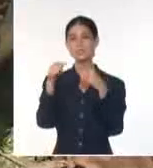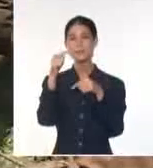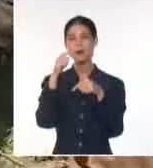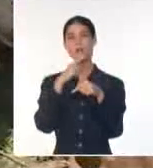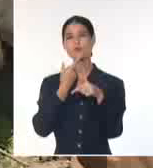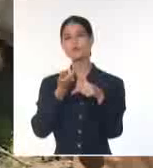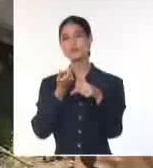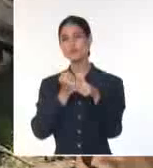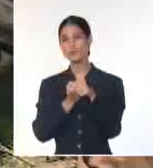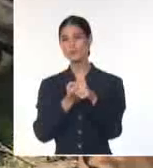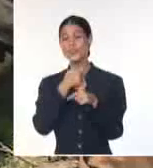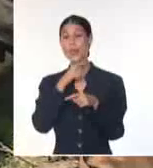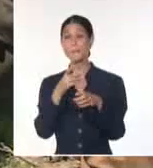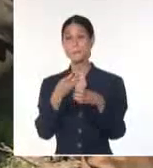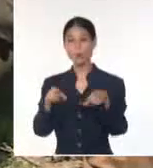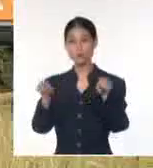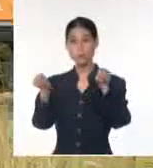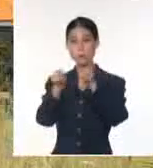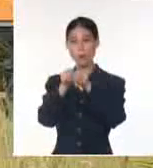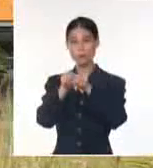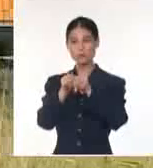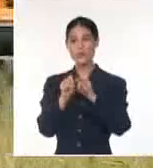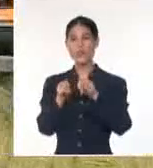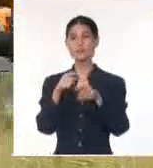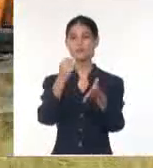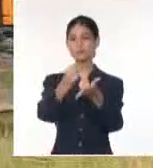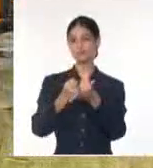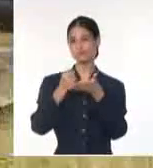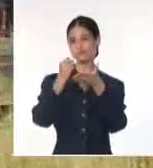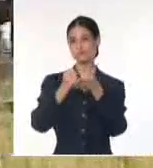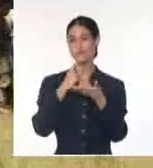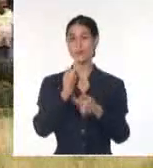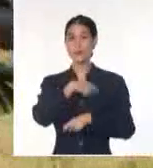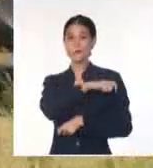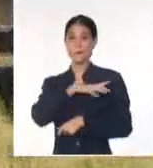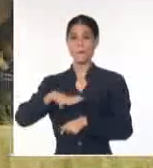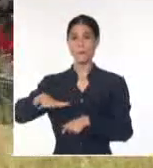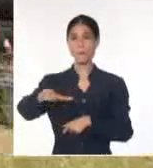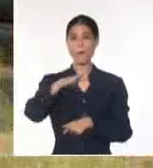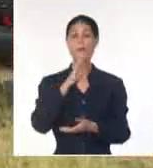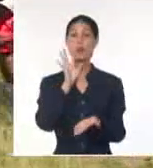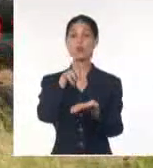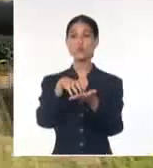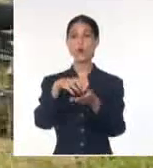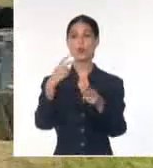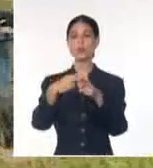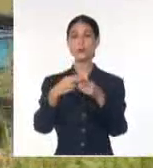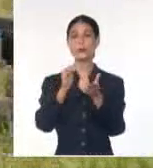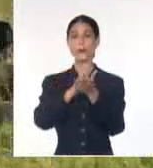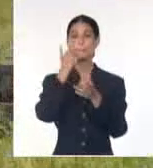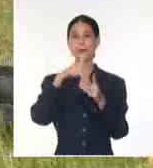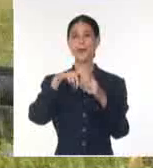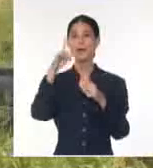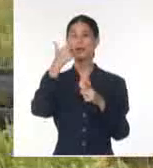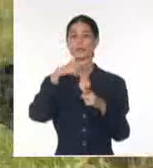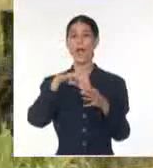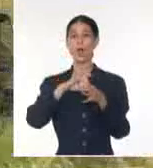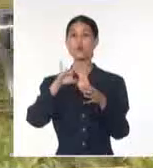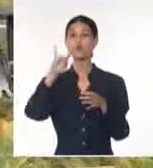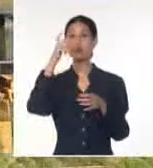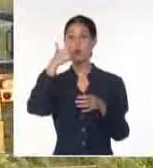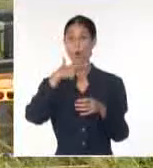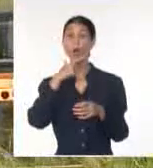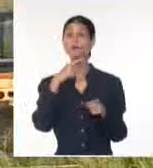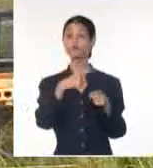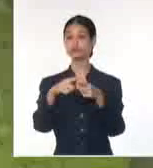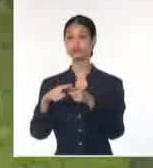la conductora que beneficiará a la población de Matagua y de otros consejos populares de Manicaragua,